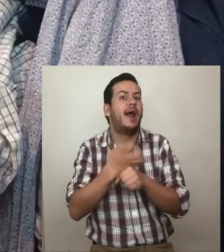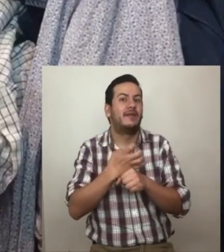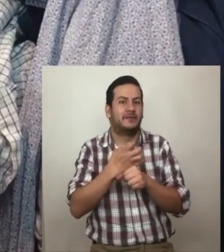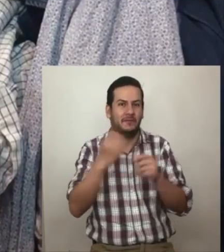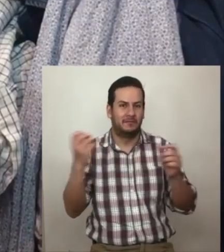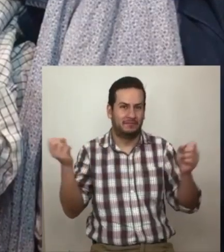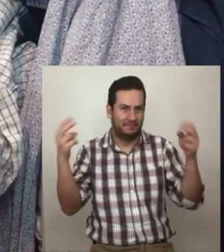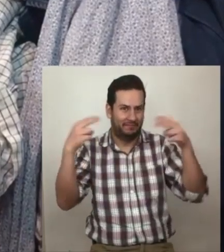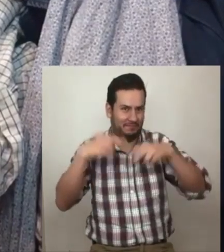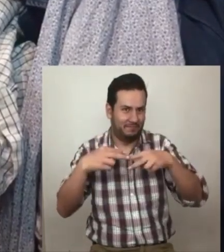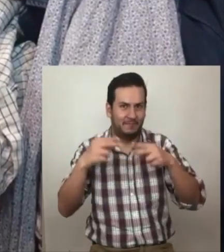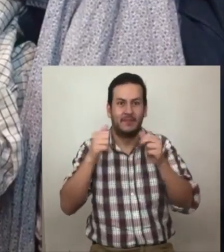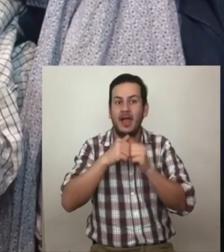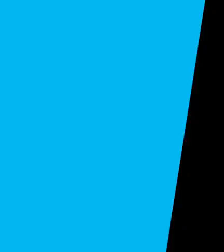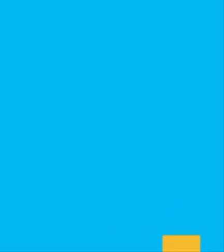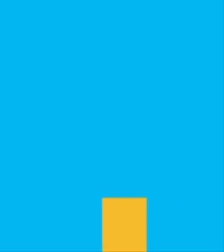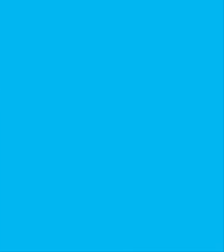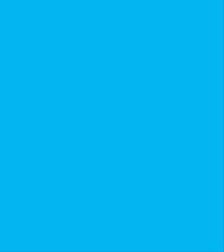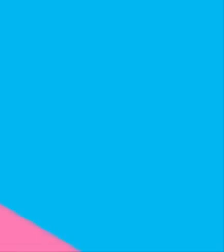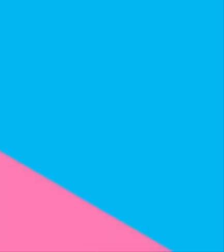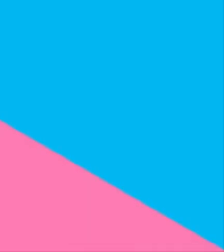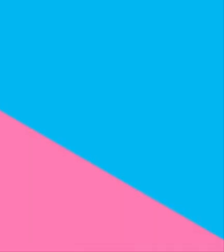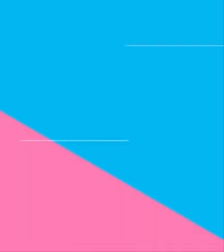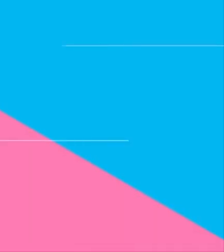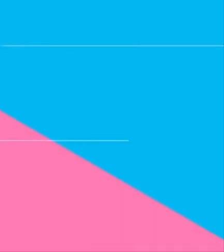Diversa, Stand Up en tu casa.